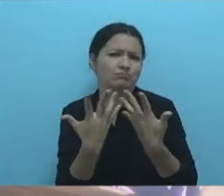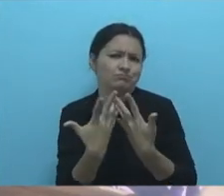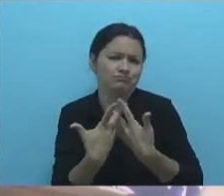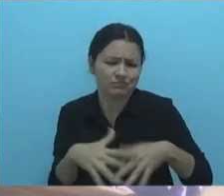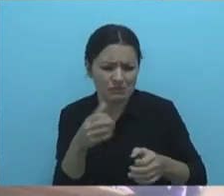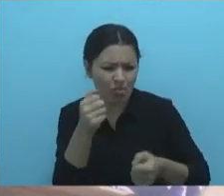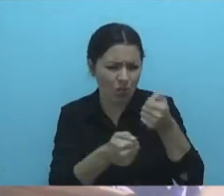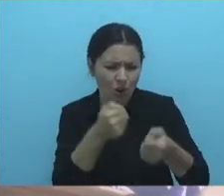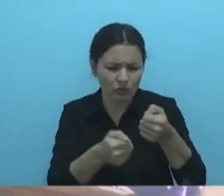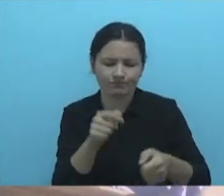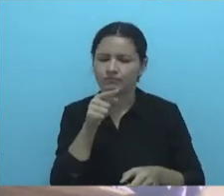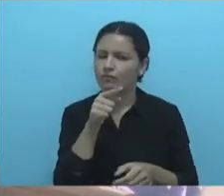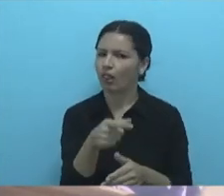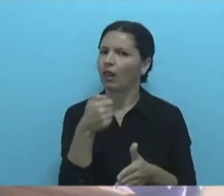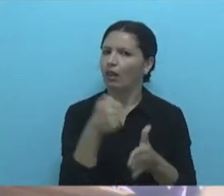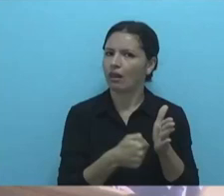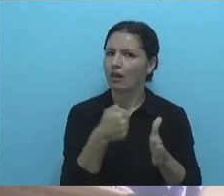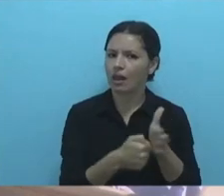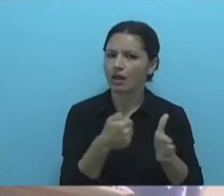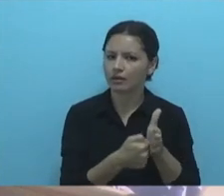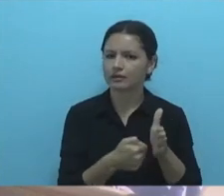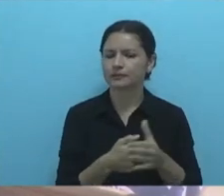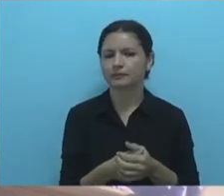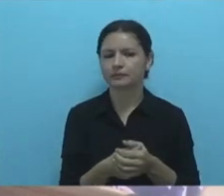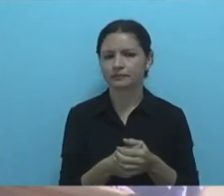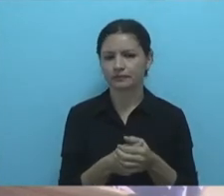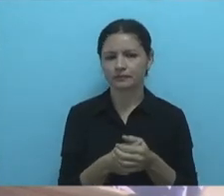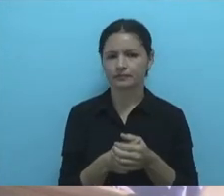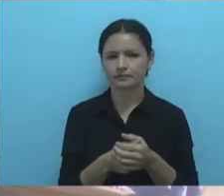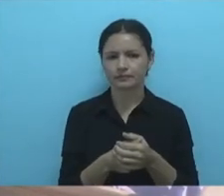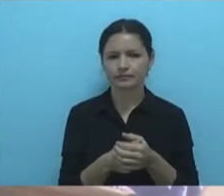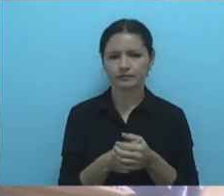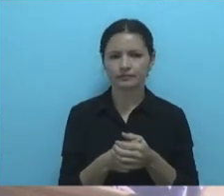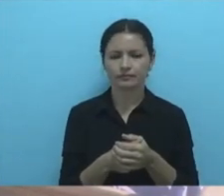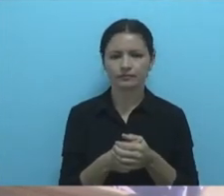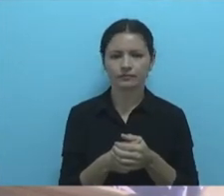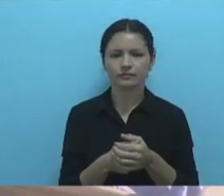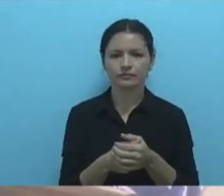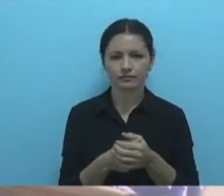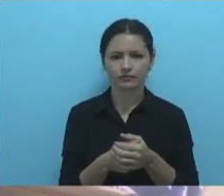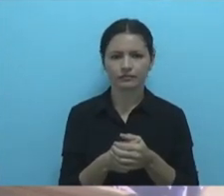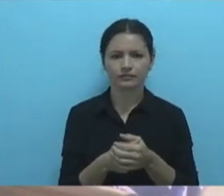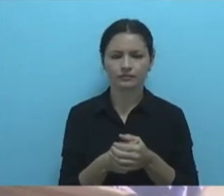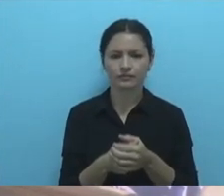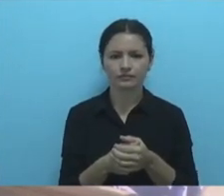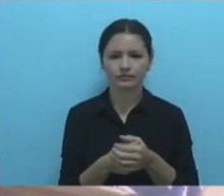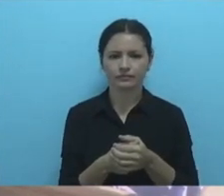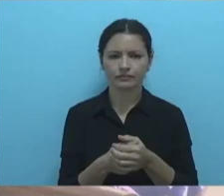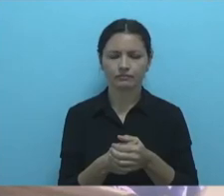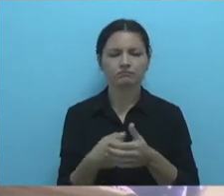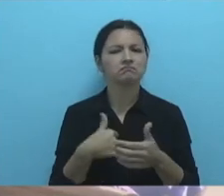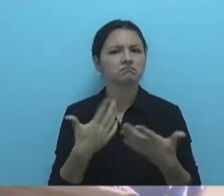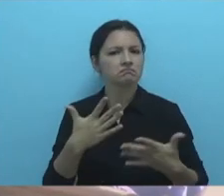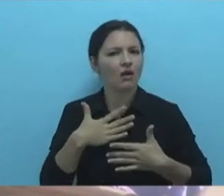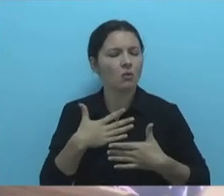afrontado y a la que han luchado una enorme cantidad de compañeros y compañeras que a pesar de la adversidad han decidido luchar y poner el cuerpo